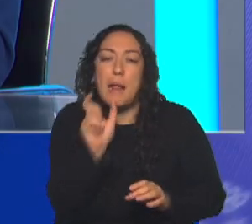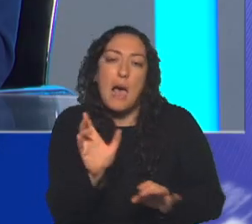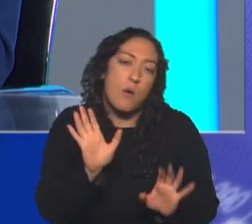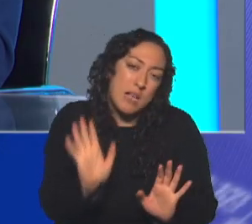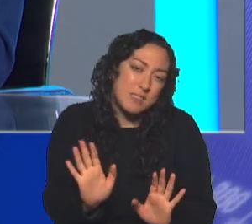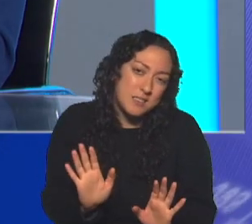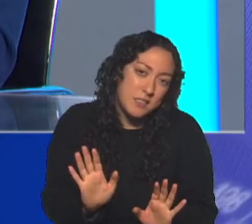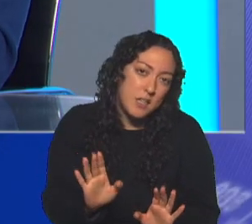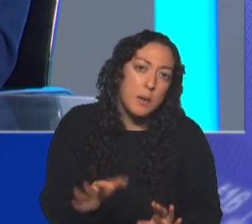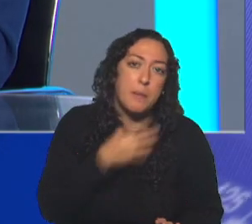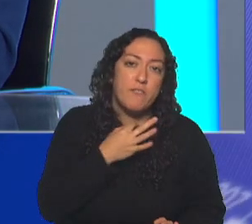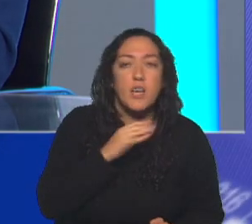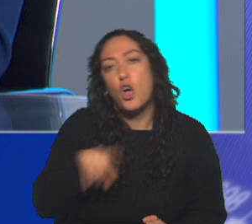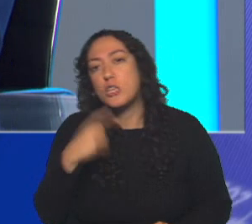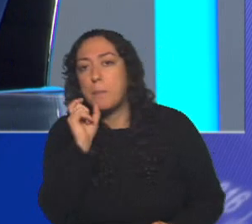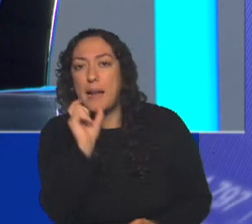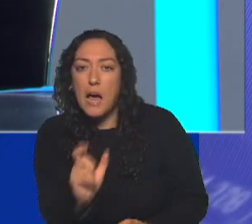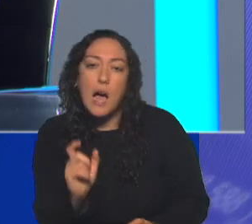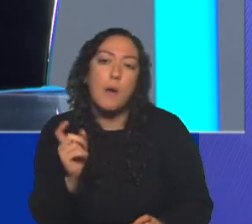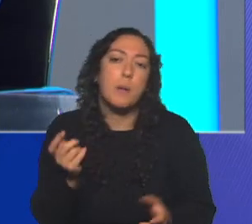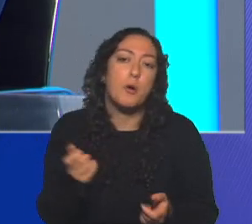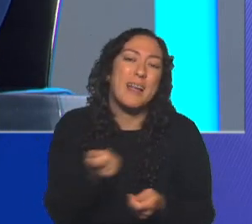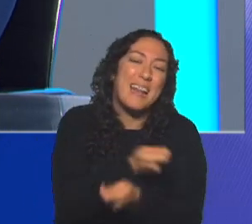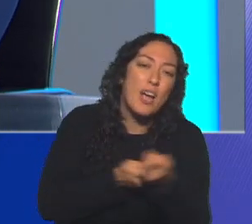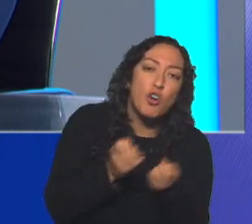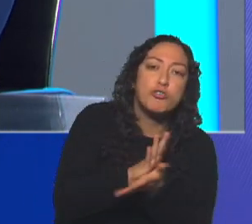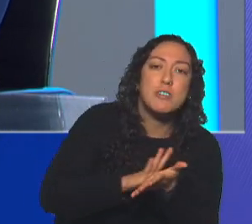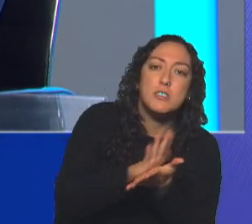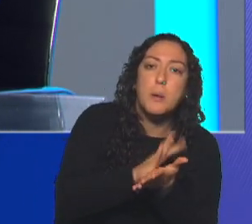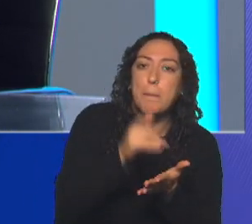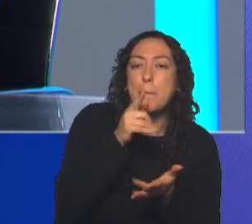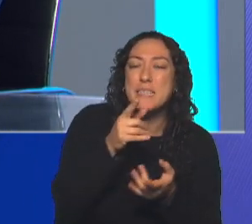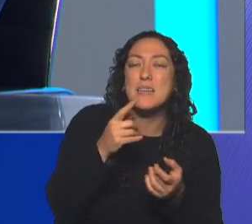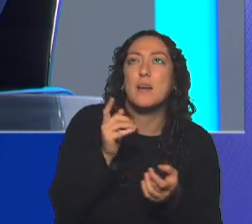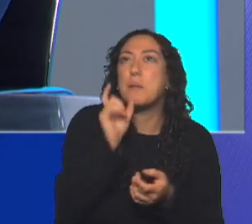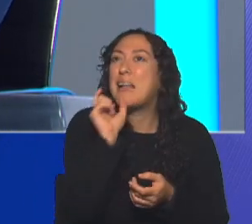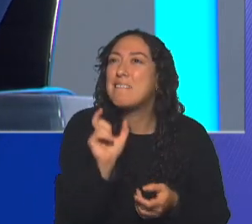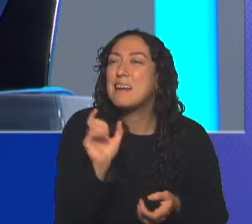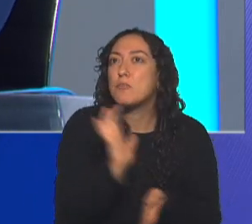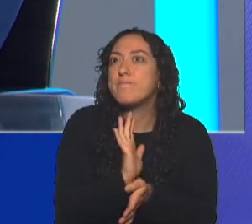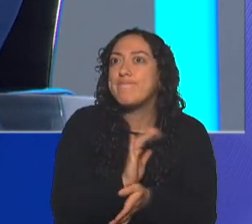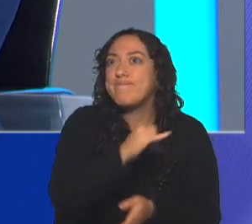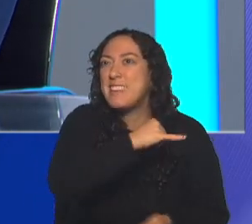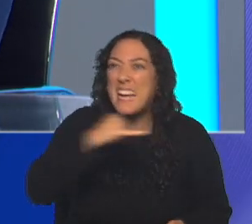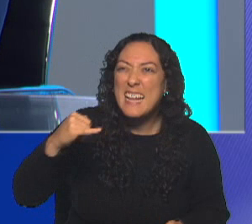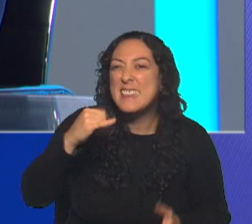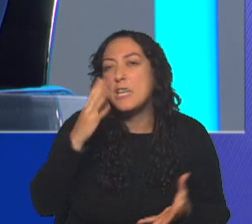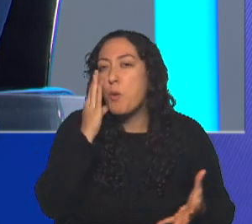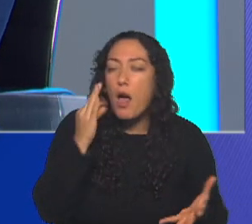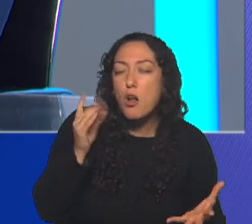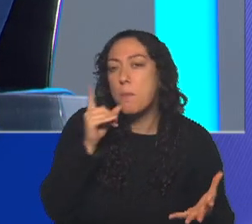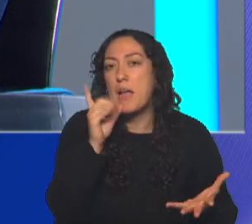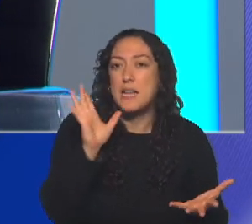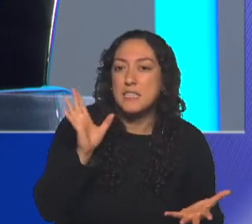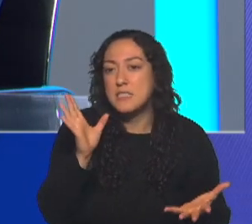y prefiere utilizar otros como acuerdo de negociación, tiene, como tantos términos, tiene ese costado B que